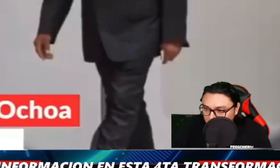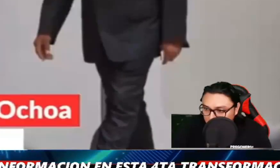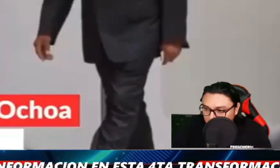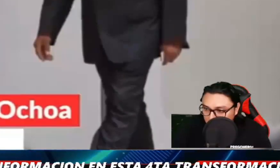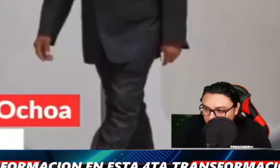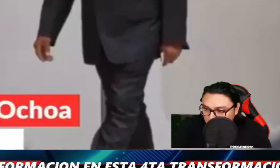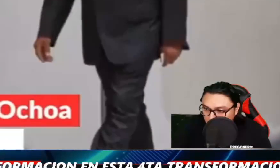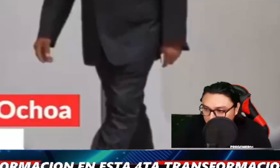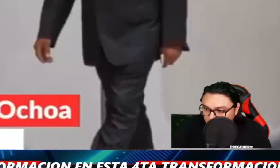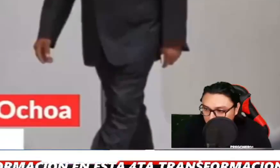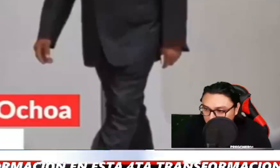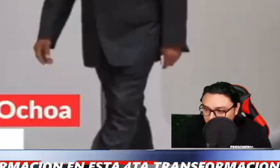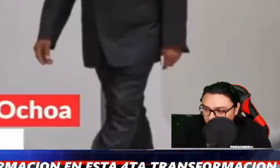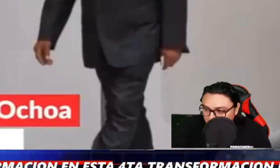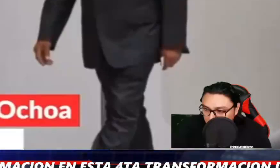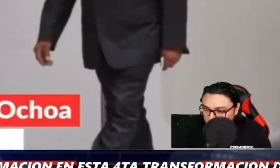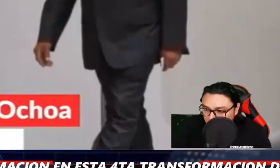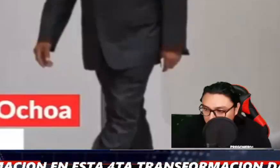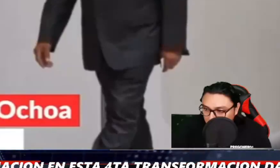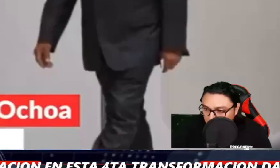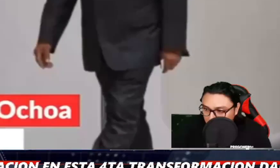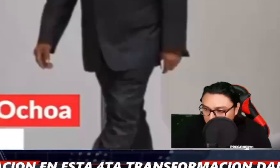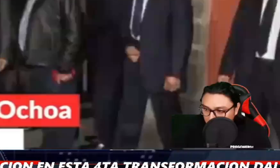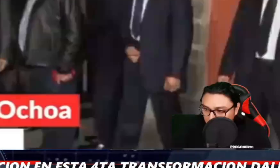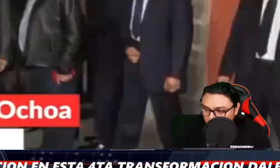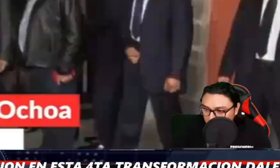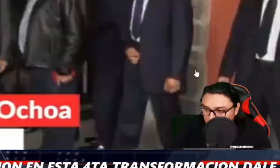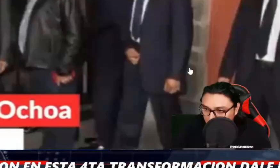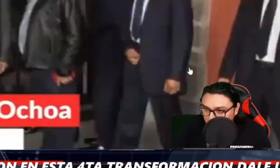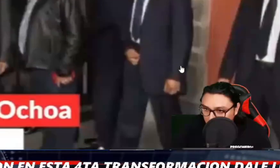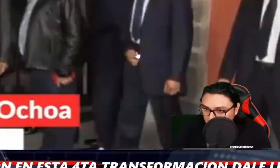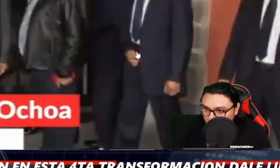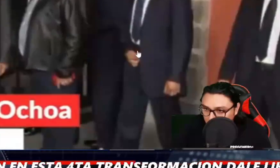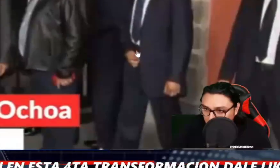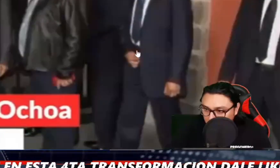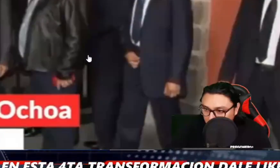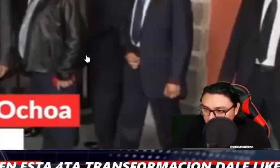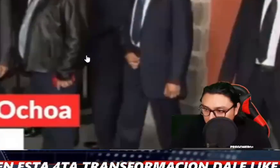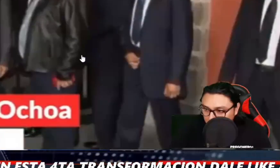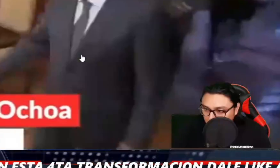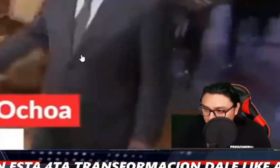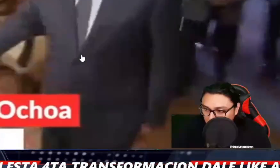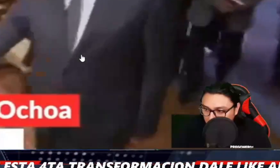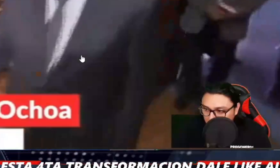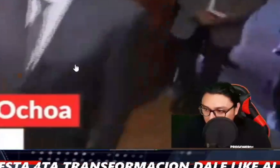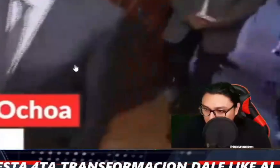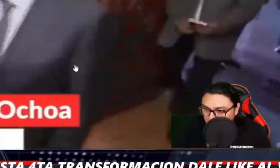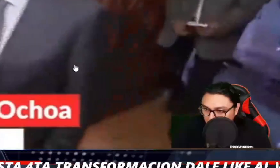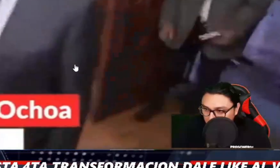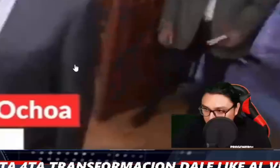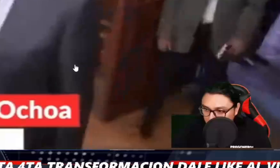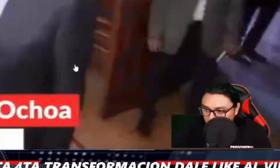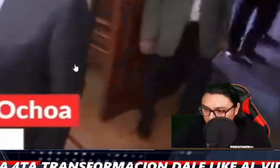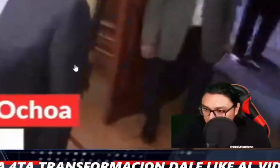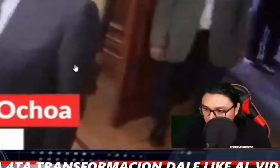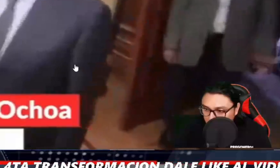¿Y qué hacemos con eso, Francisco? Como país. Sí, como no, país. Pero no se necesita ser Einstein para saberlo. Pero hay que decirlo y hay que hablarlo. Por